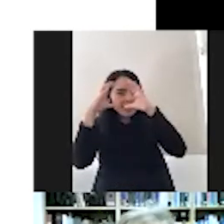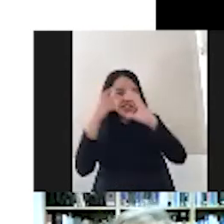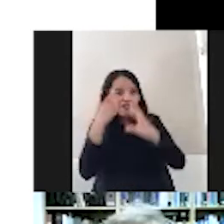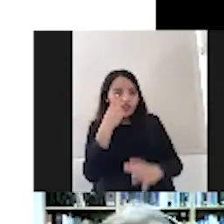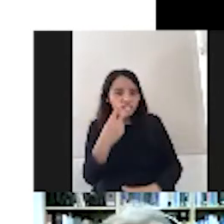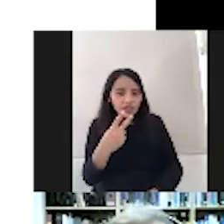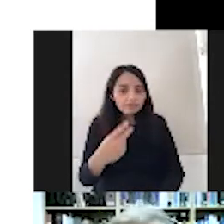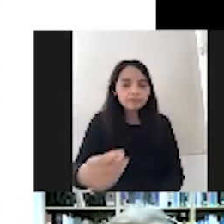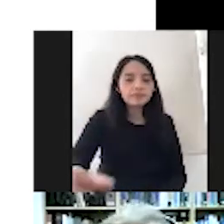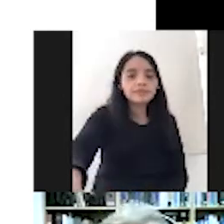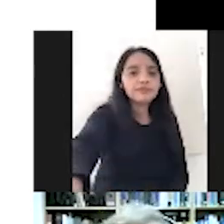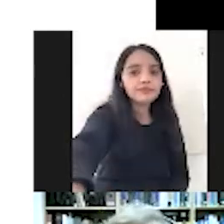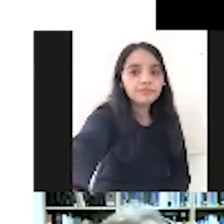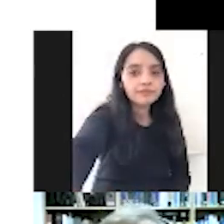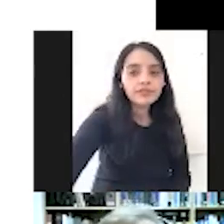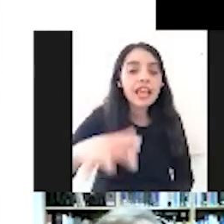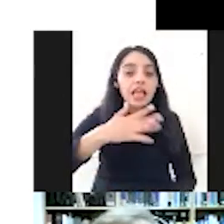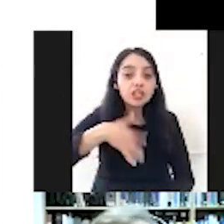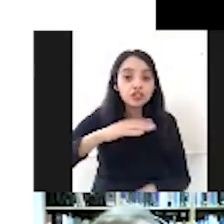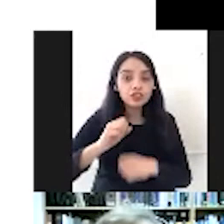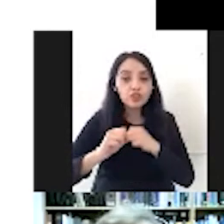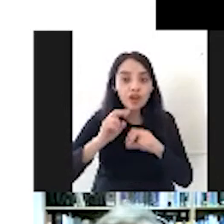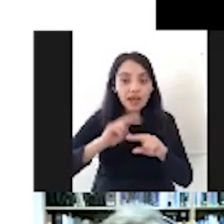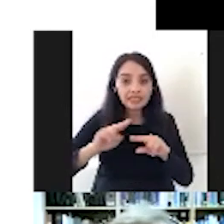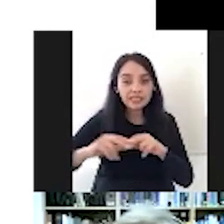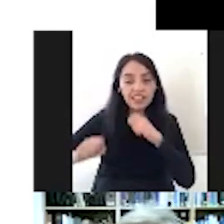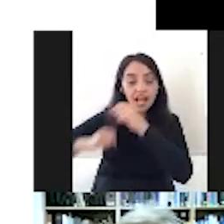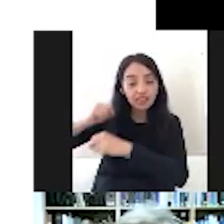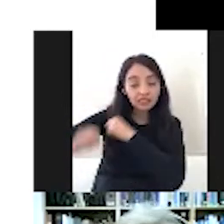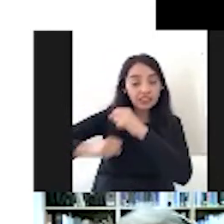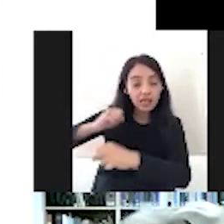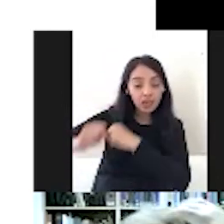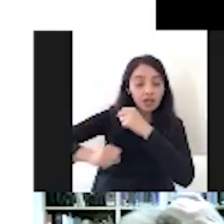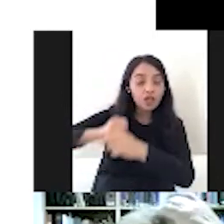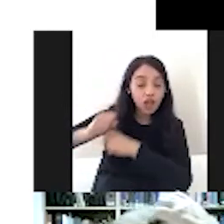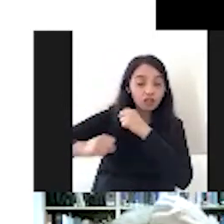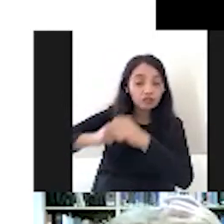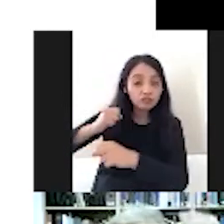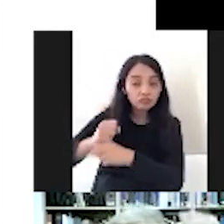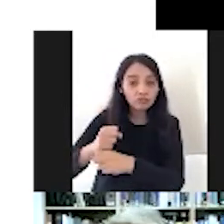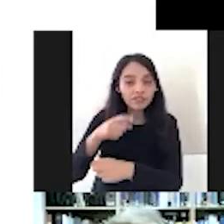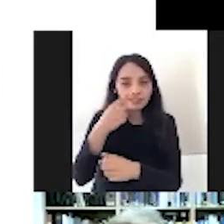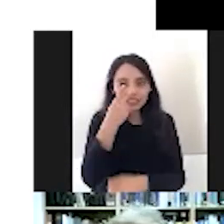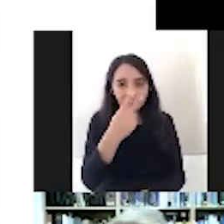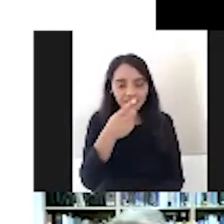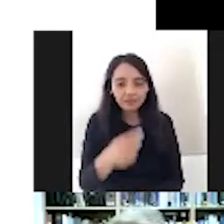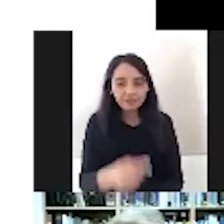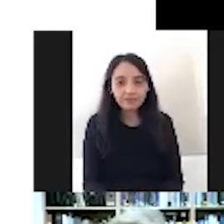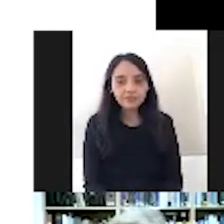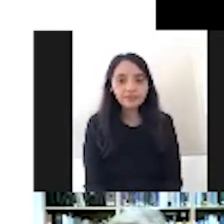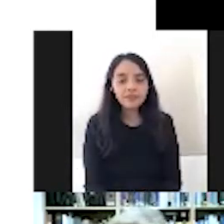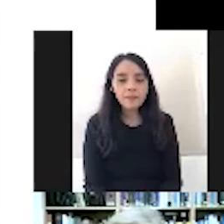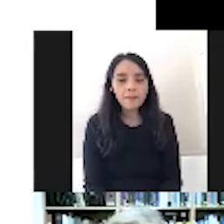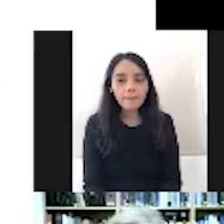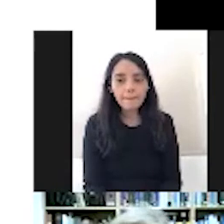por décadas, ¿sí? Prácticamente toda la historia de la neurociencia está representado acá. Generalmente